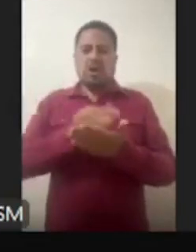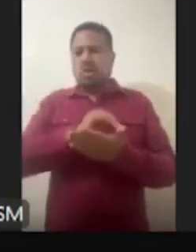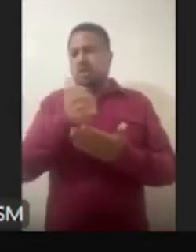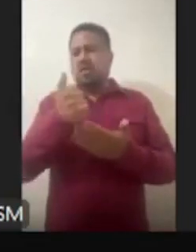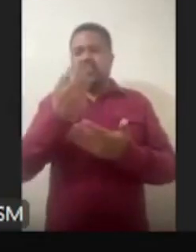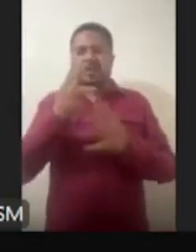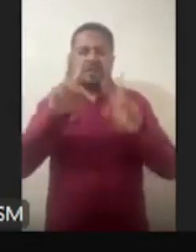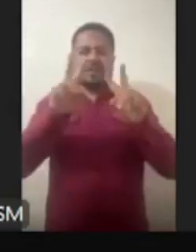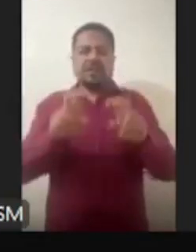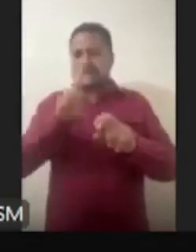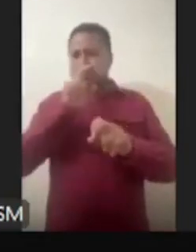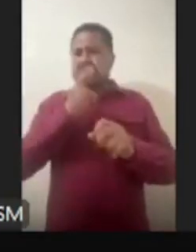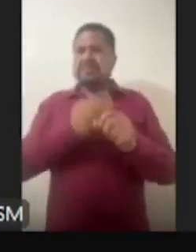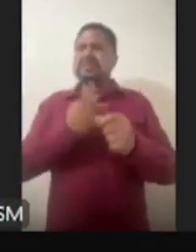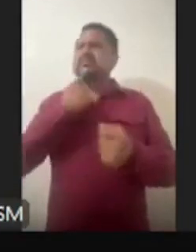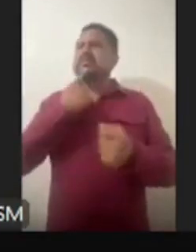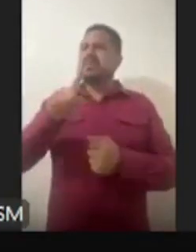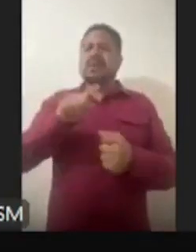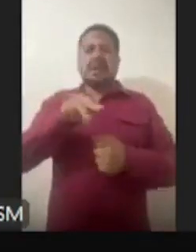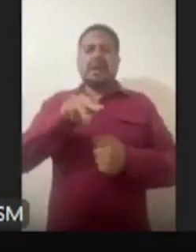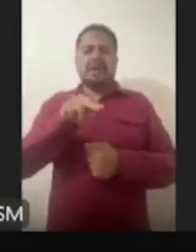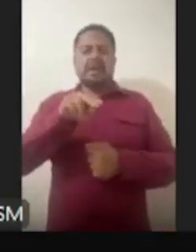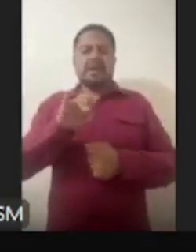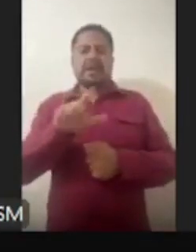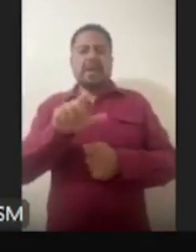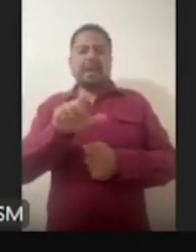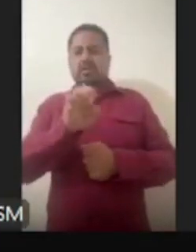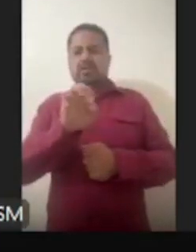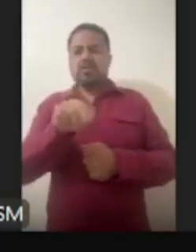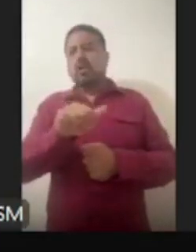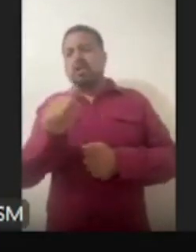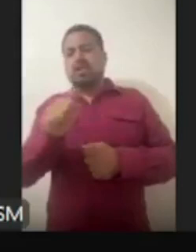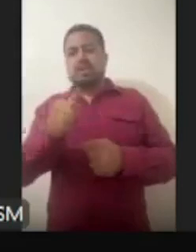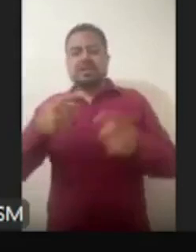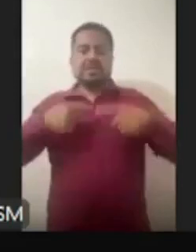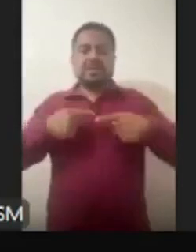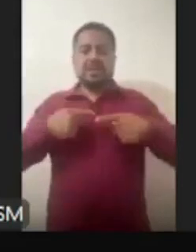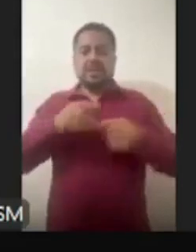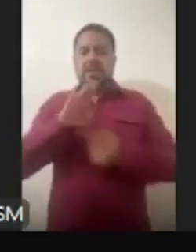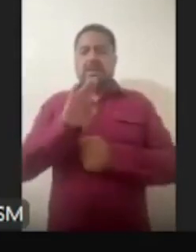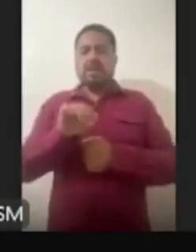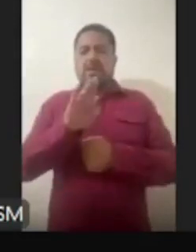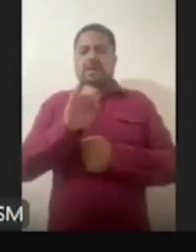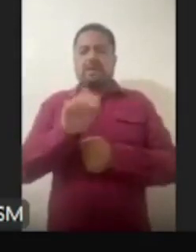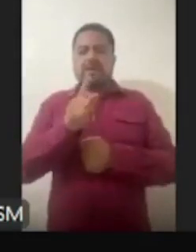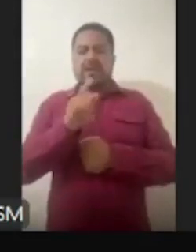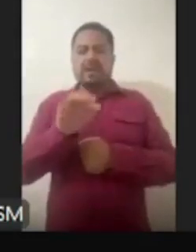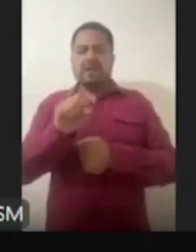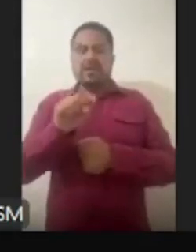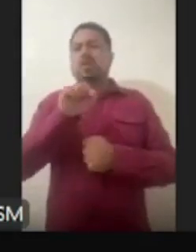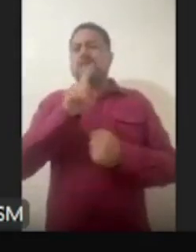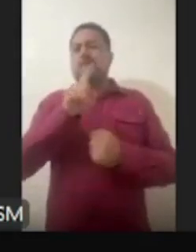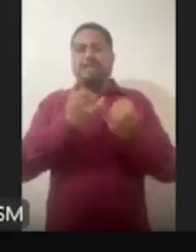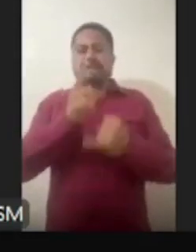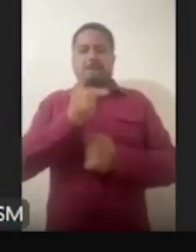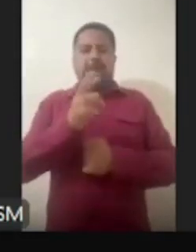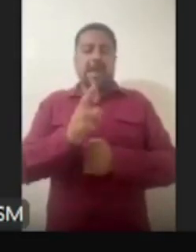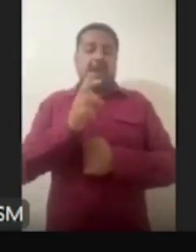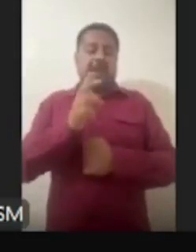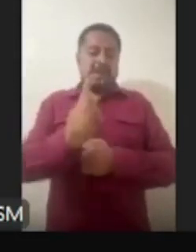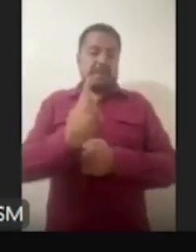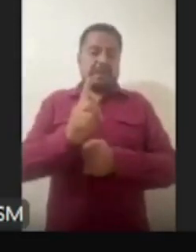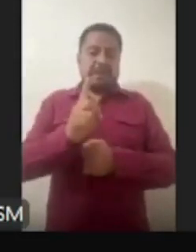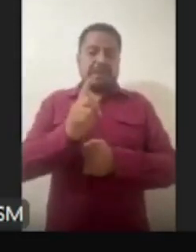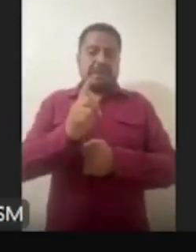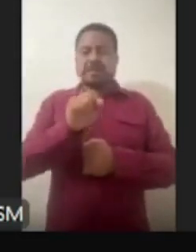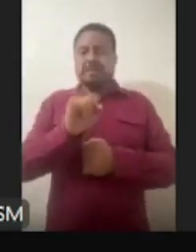otras personas, Bonfilio Rufino Morales y el Partido de la Revolución Democrática, Silvia Alemán Mundo y la autoridad responsable del Instituto Electoral